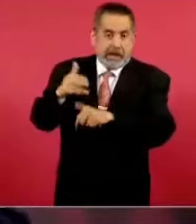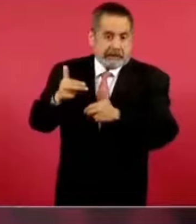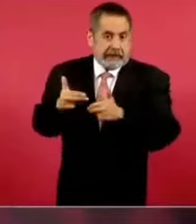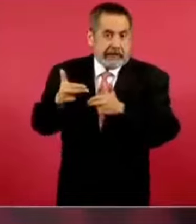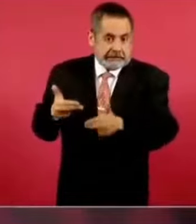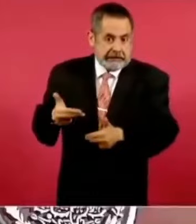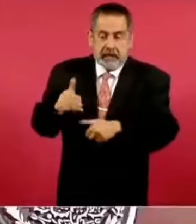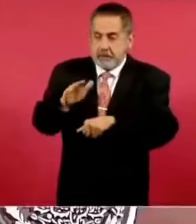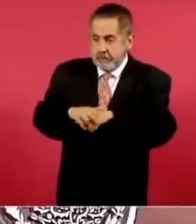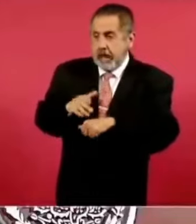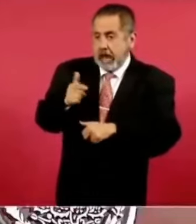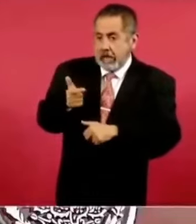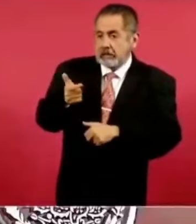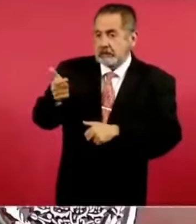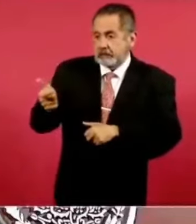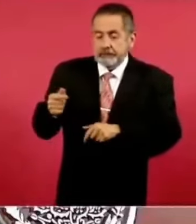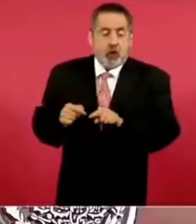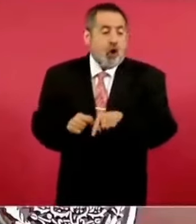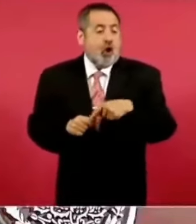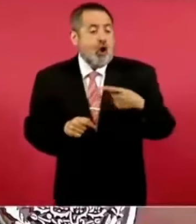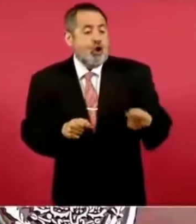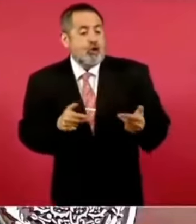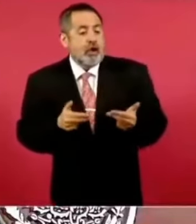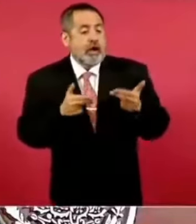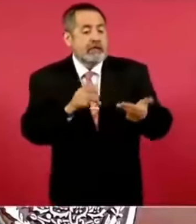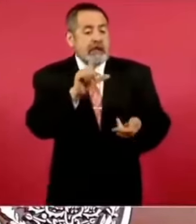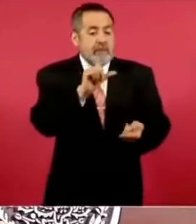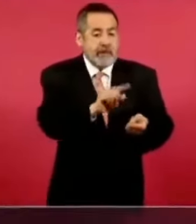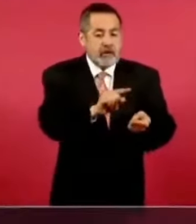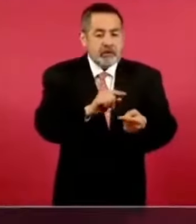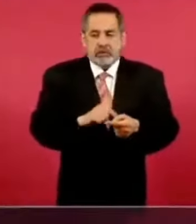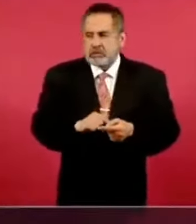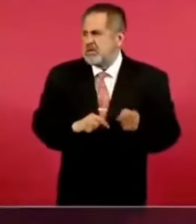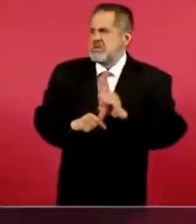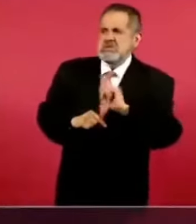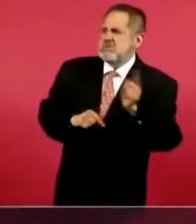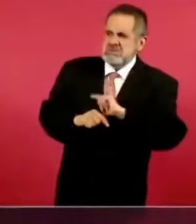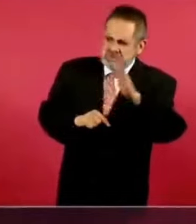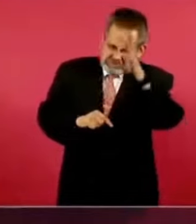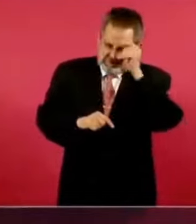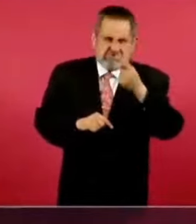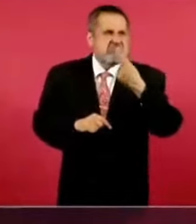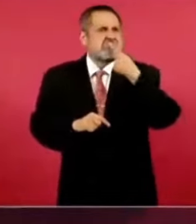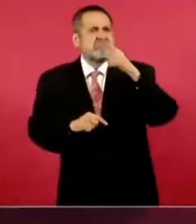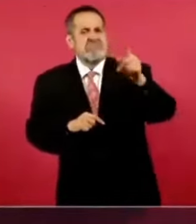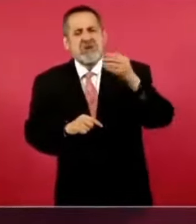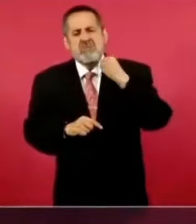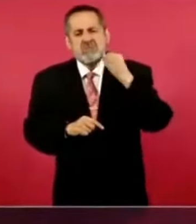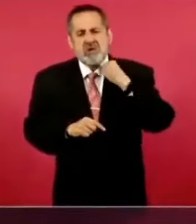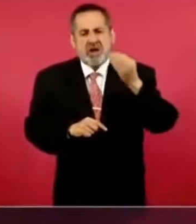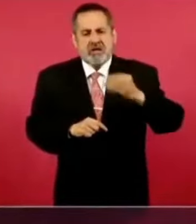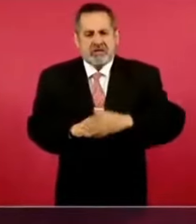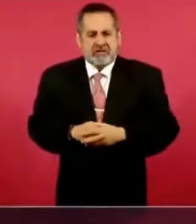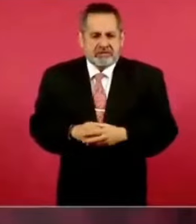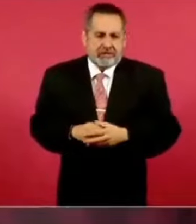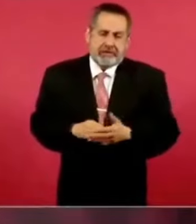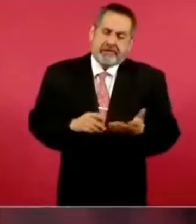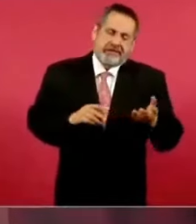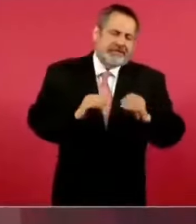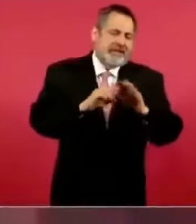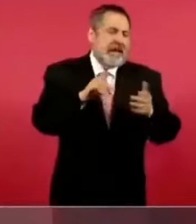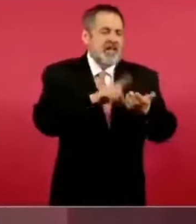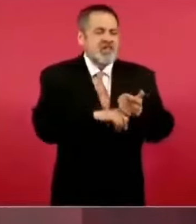y a quienes les toca menos, se inconforman, van con un abogado. Claro que hay especialistas en